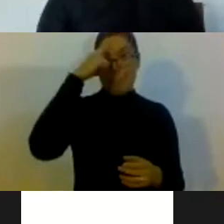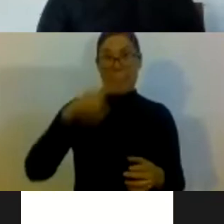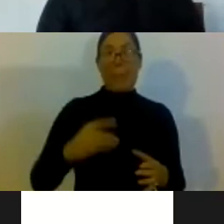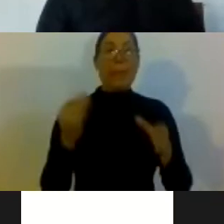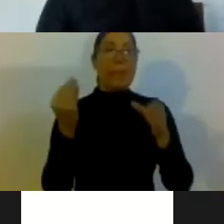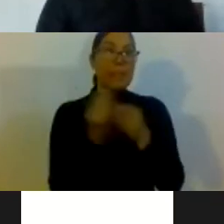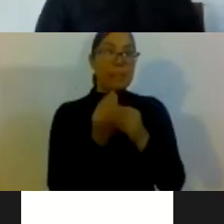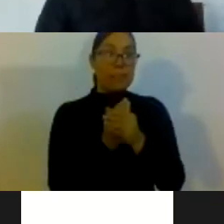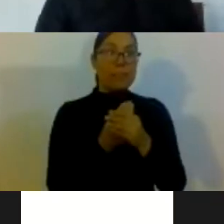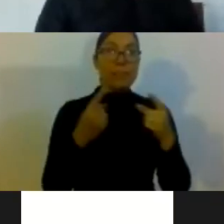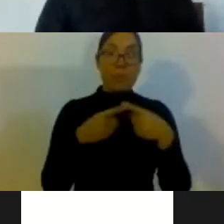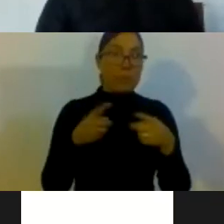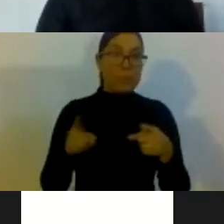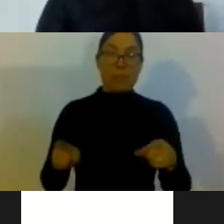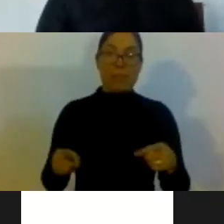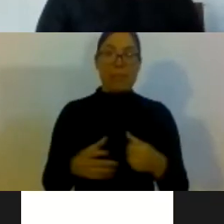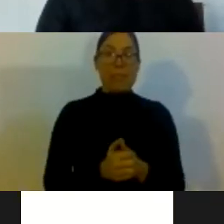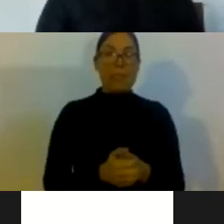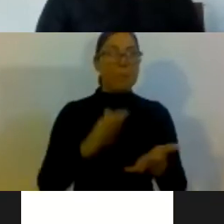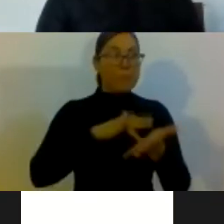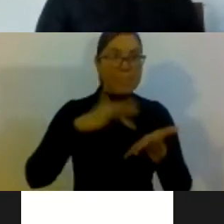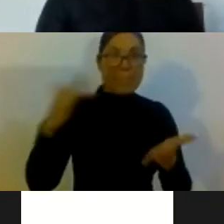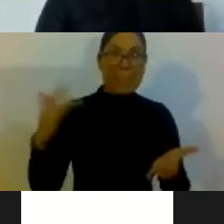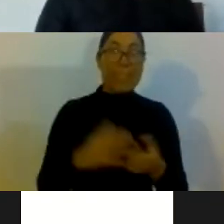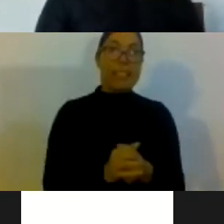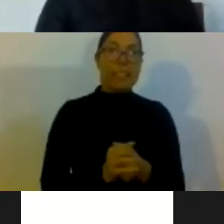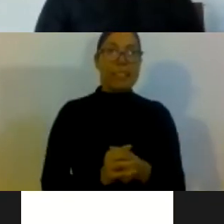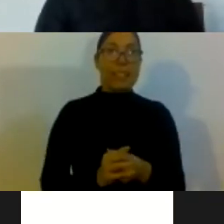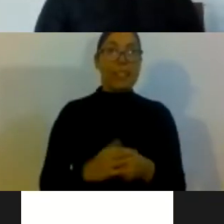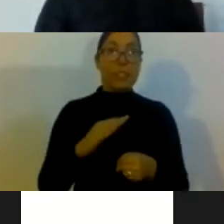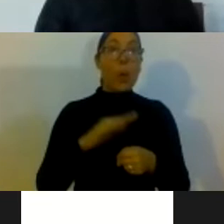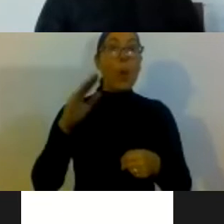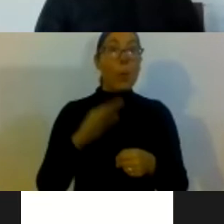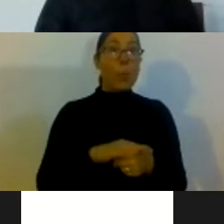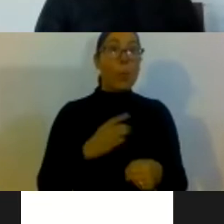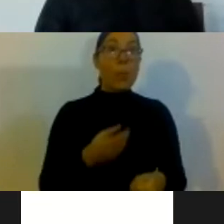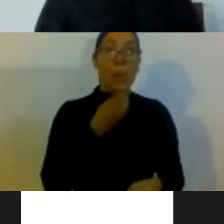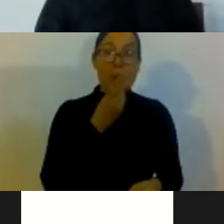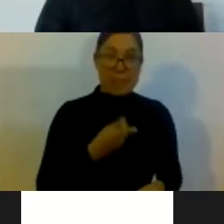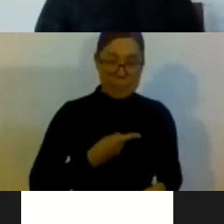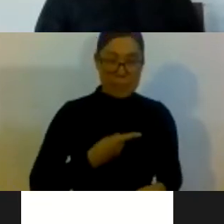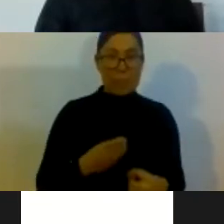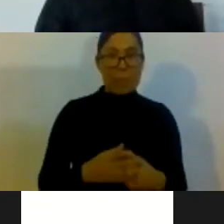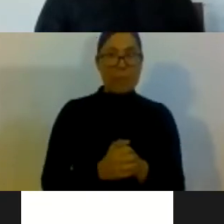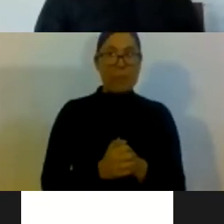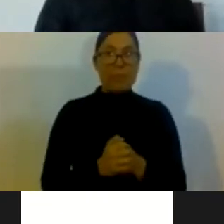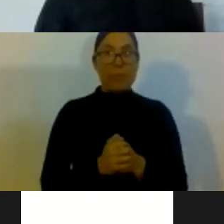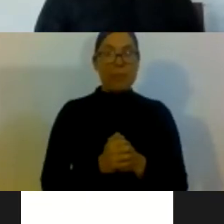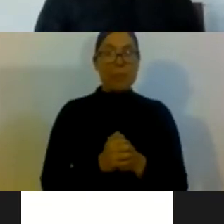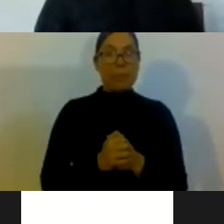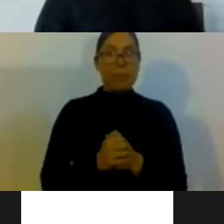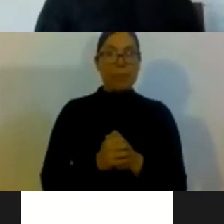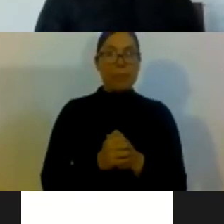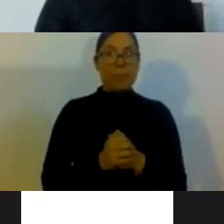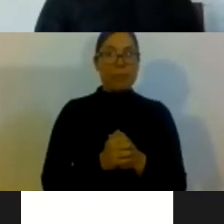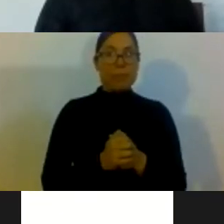y les agradecemos muchísimo esta observación, porque vamos a estar muy atentas y atentos de que podamos subsanar y esto no nos